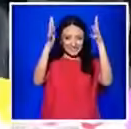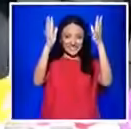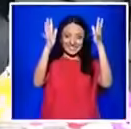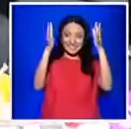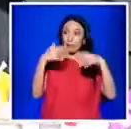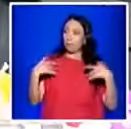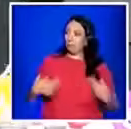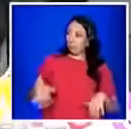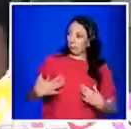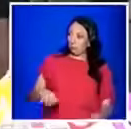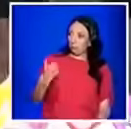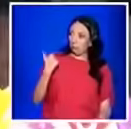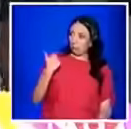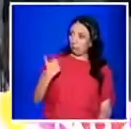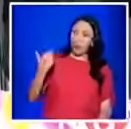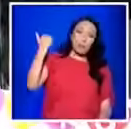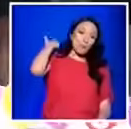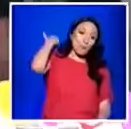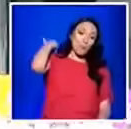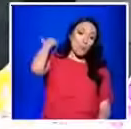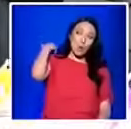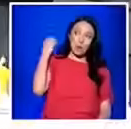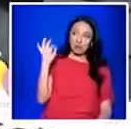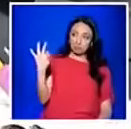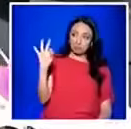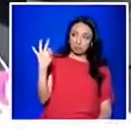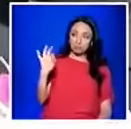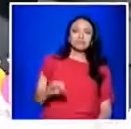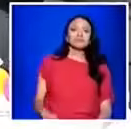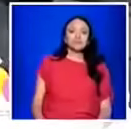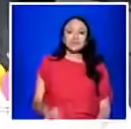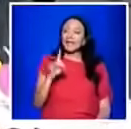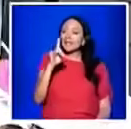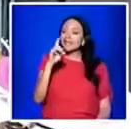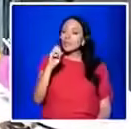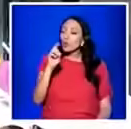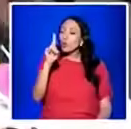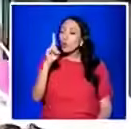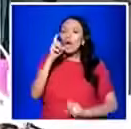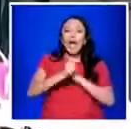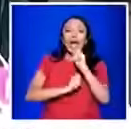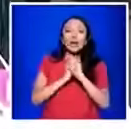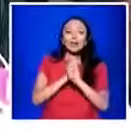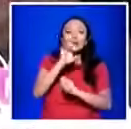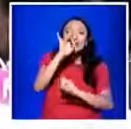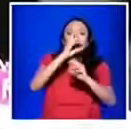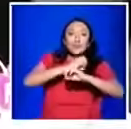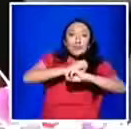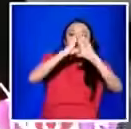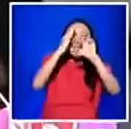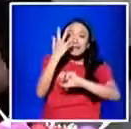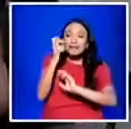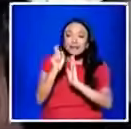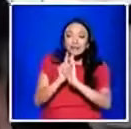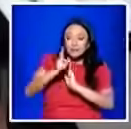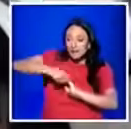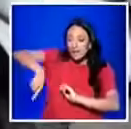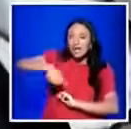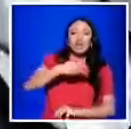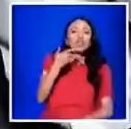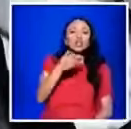Qué barbaridad, qué fuerza para soplar. 101 años, 8 de la mañana con 13 minutos, estamos en el sector de